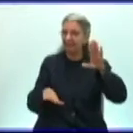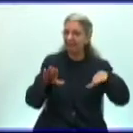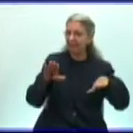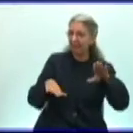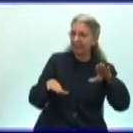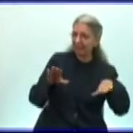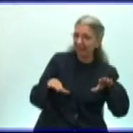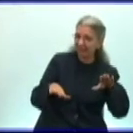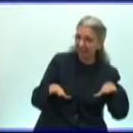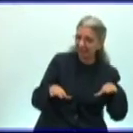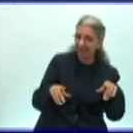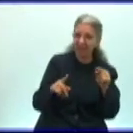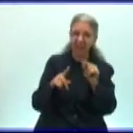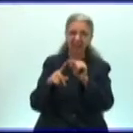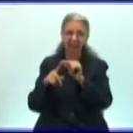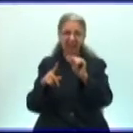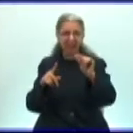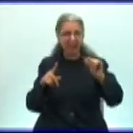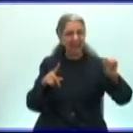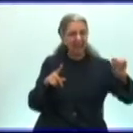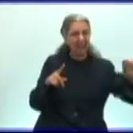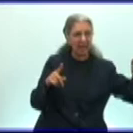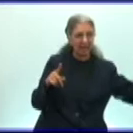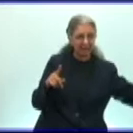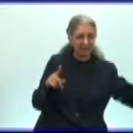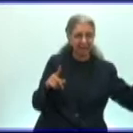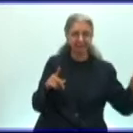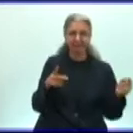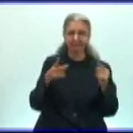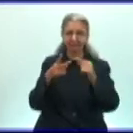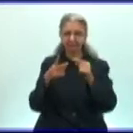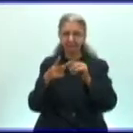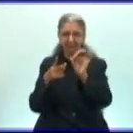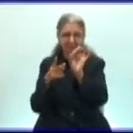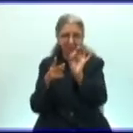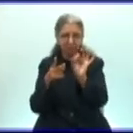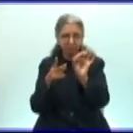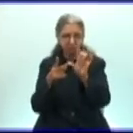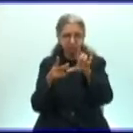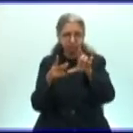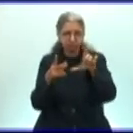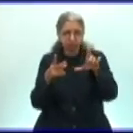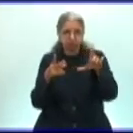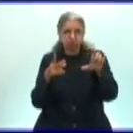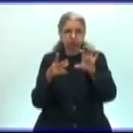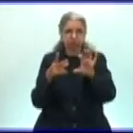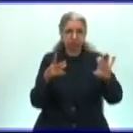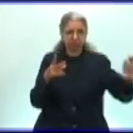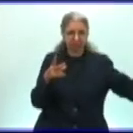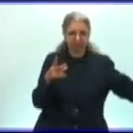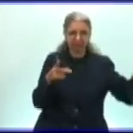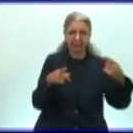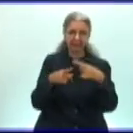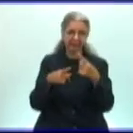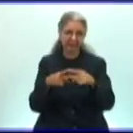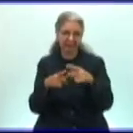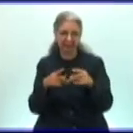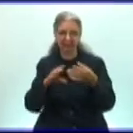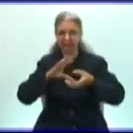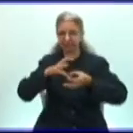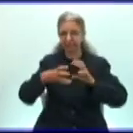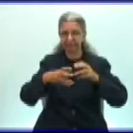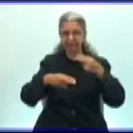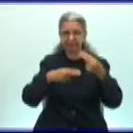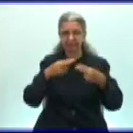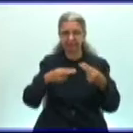Sencillamente, del largo del conductor, del grosor del conductor y del material del cual está compuesto.